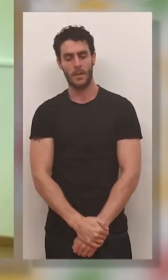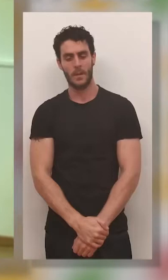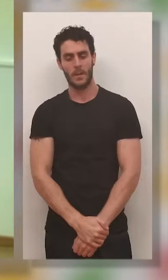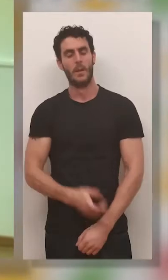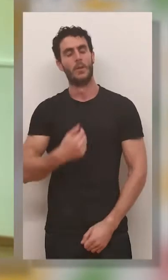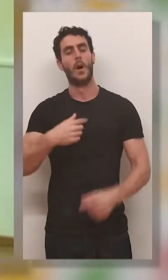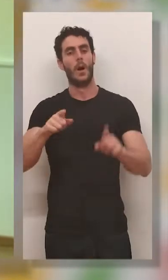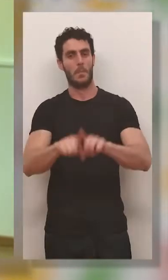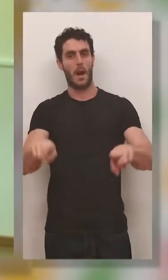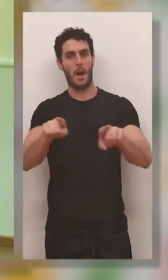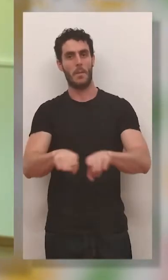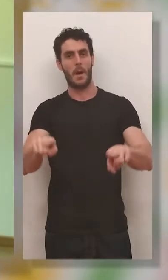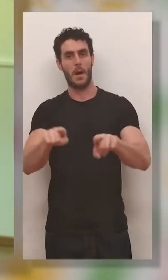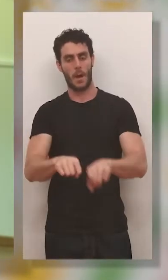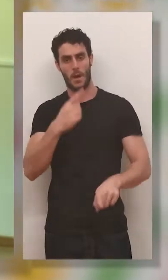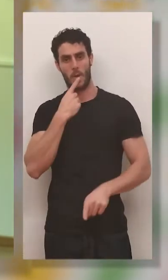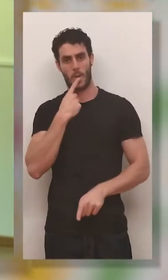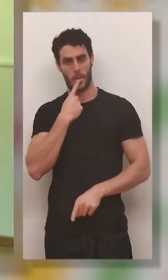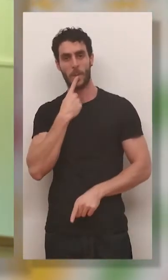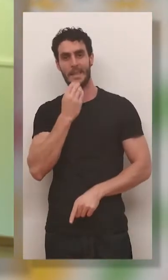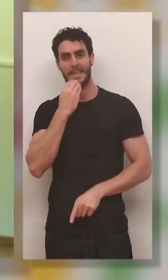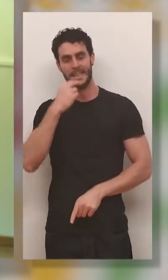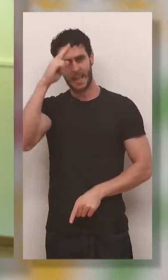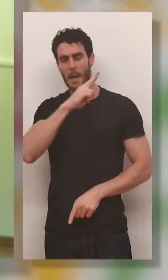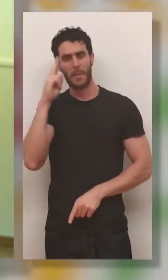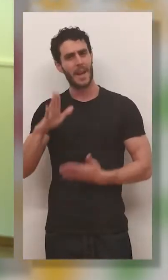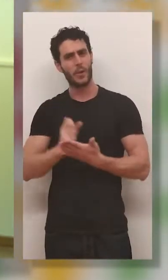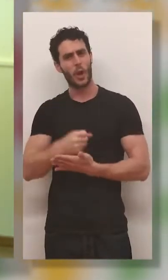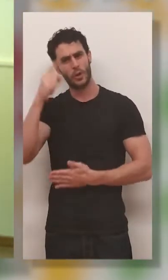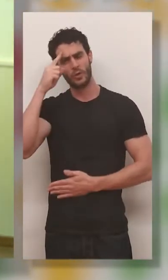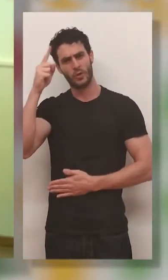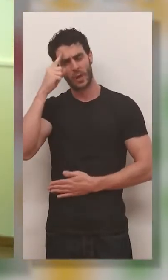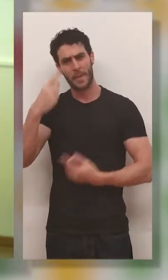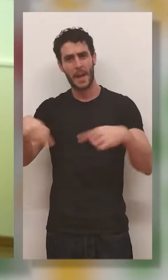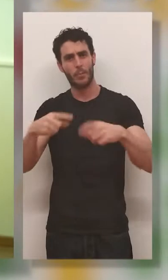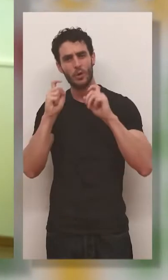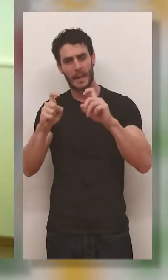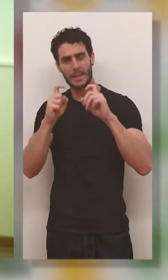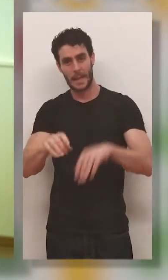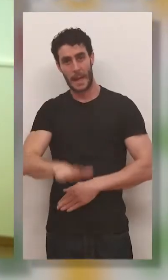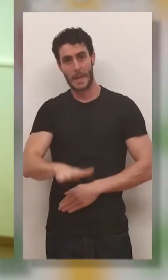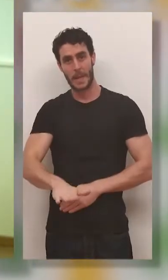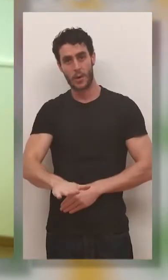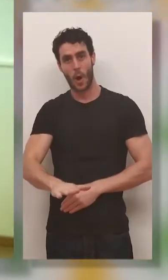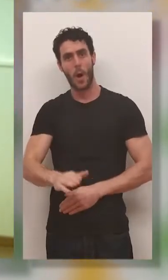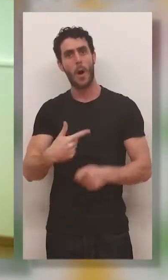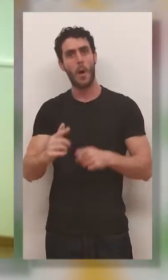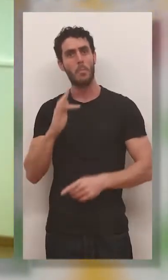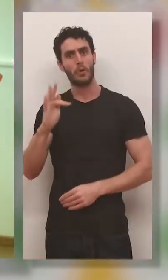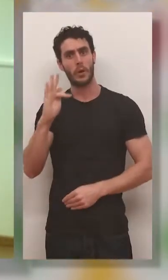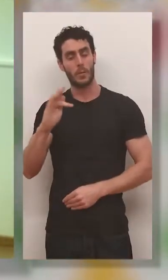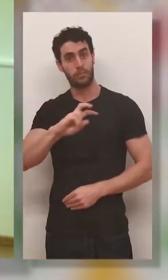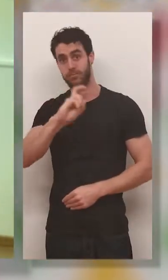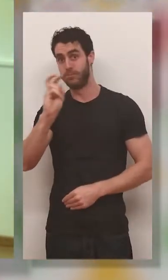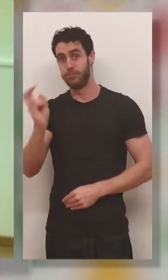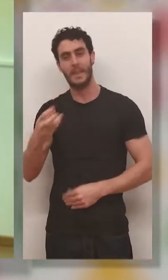Yo digo siempre que si todos los padres supieran los beneficios que aporta la música a sus pequeños desde edades muy tempranas, que